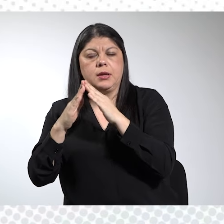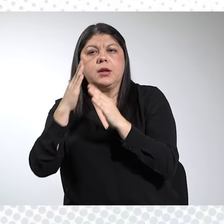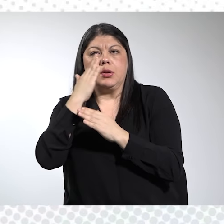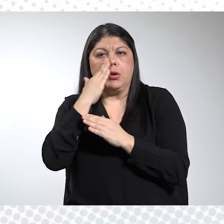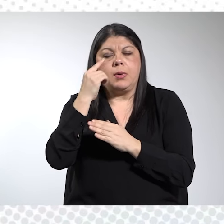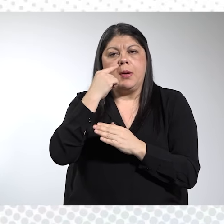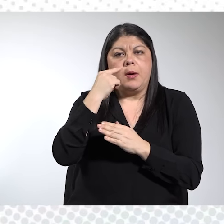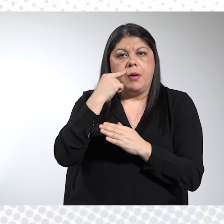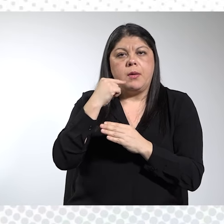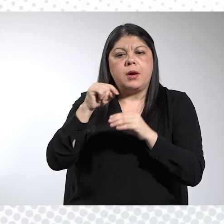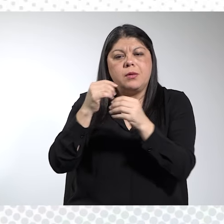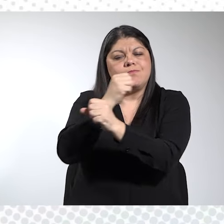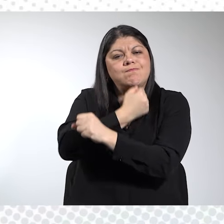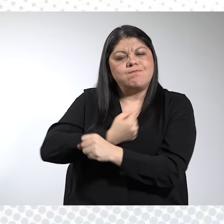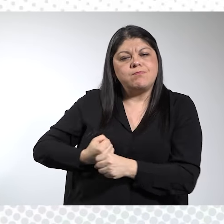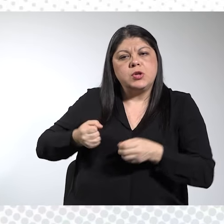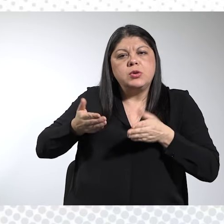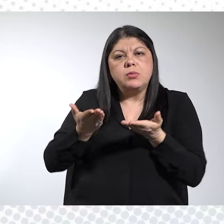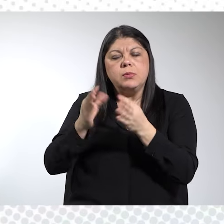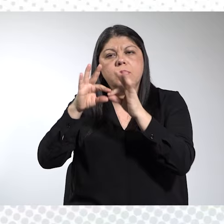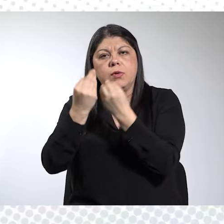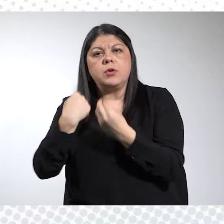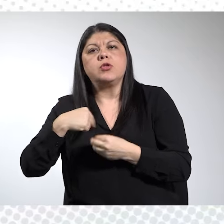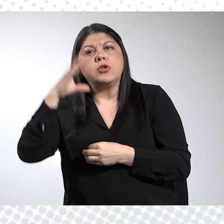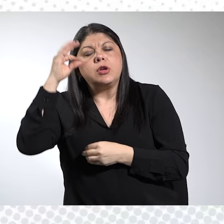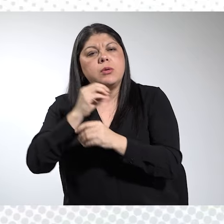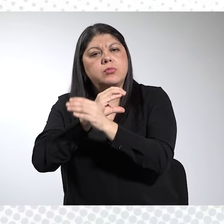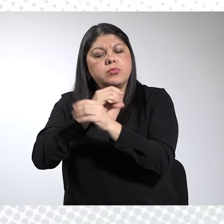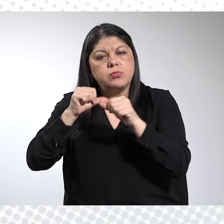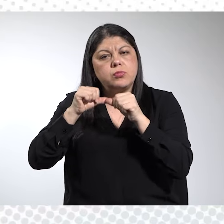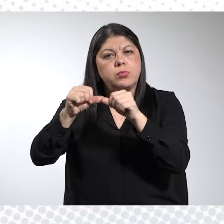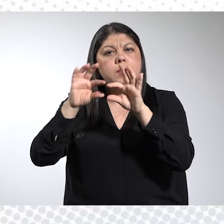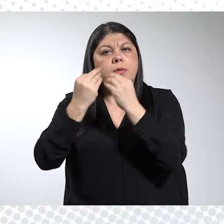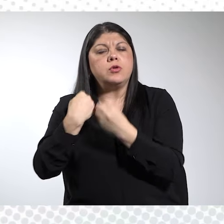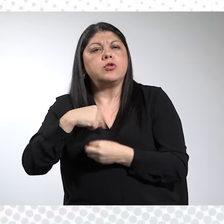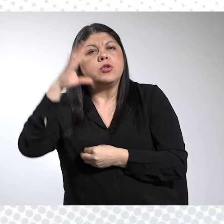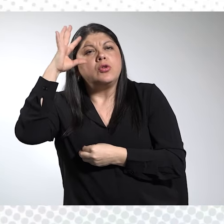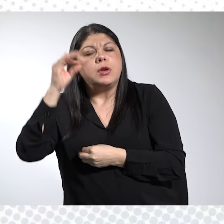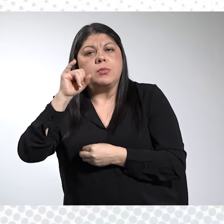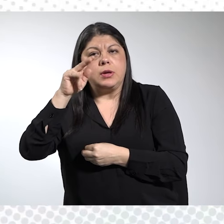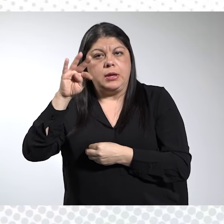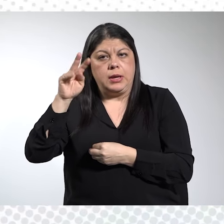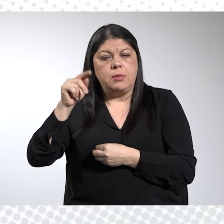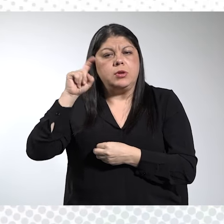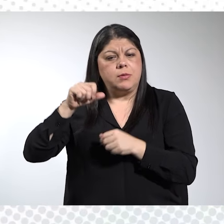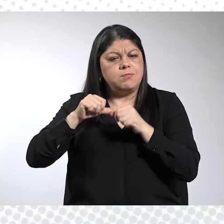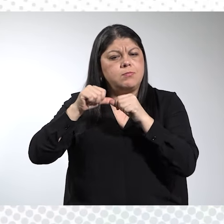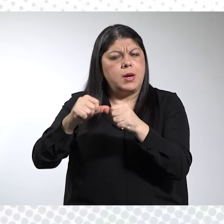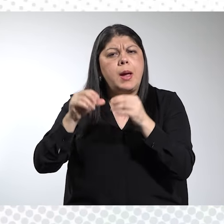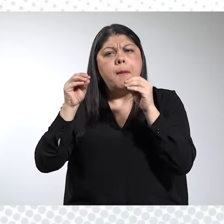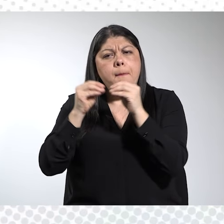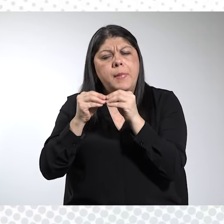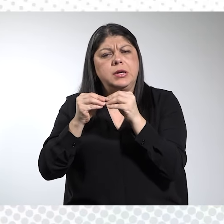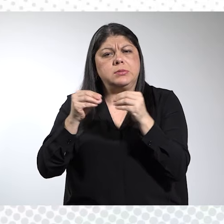de una madre y un padre que se sacrifica por su familia. Creemos en la conservación de la familia, creemos que el INAMO debe seguir aportando más